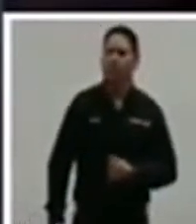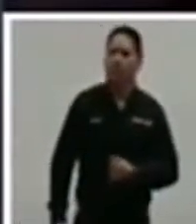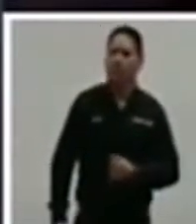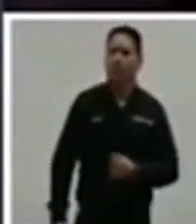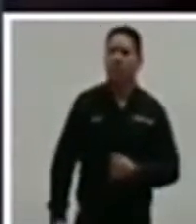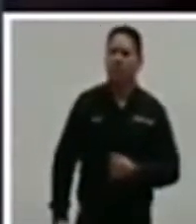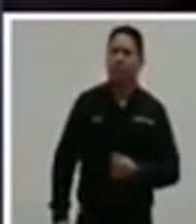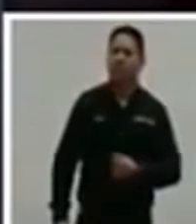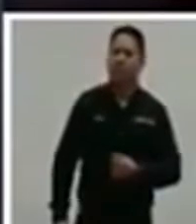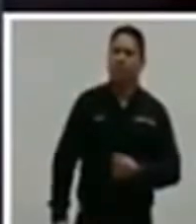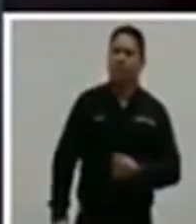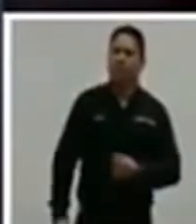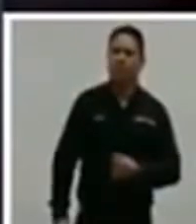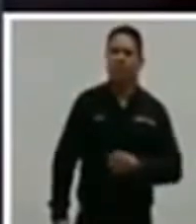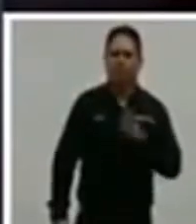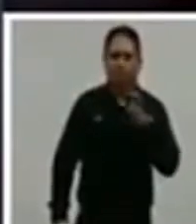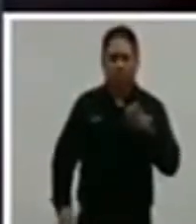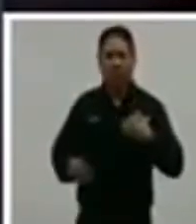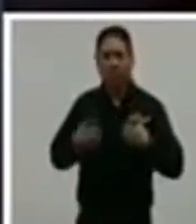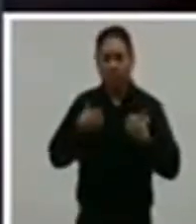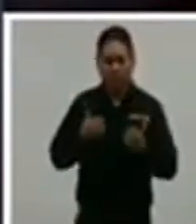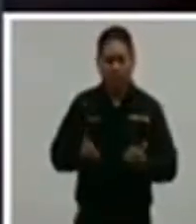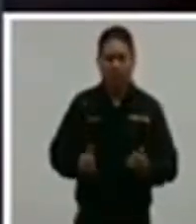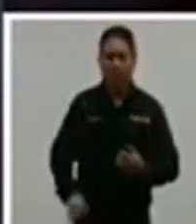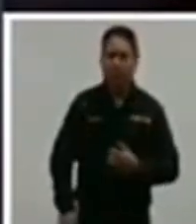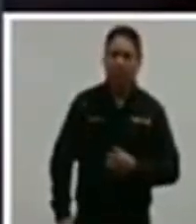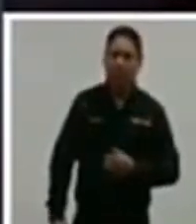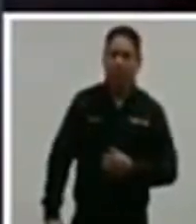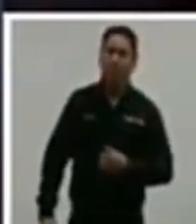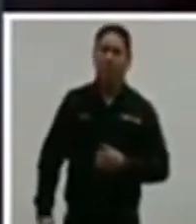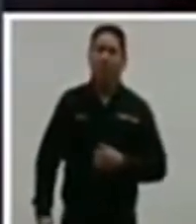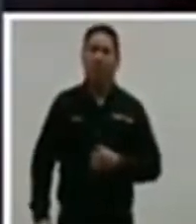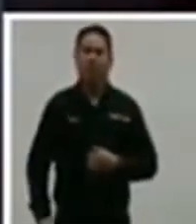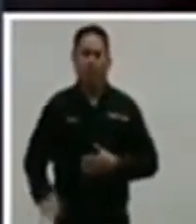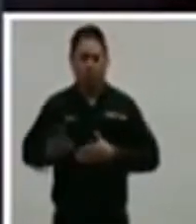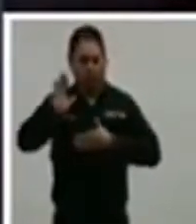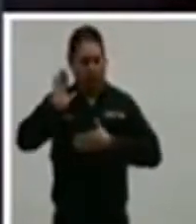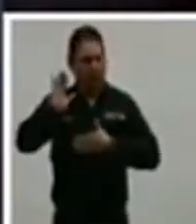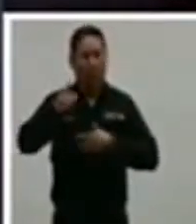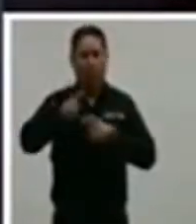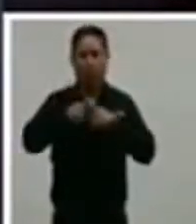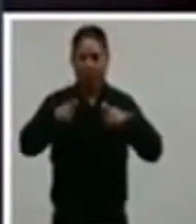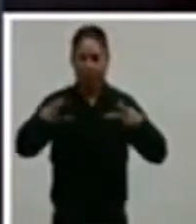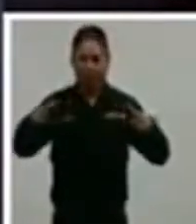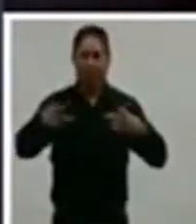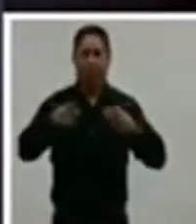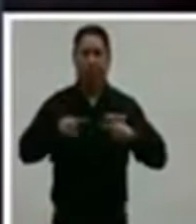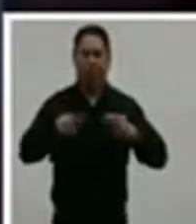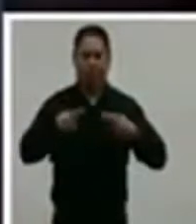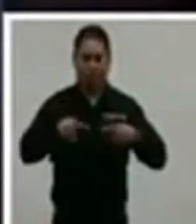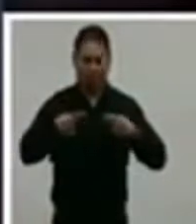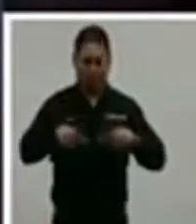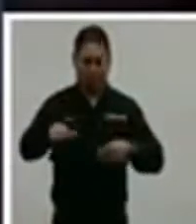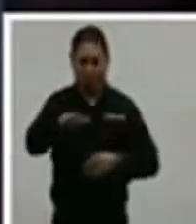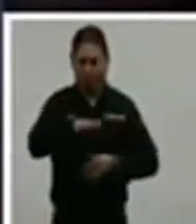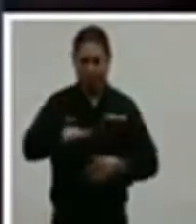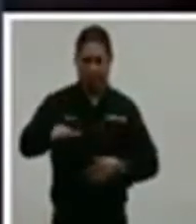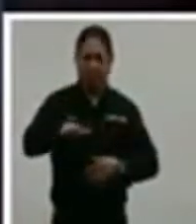por elección, porque entendemos que tienen un compromiso muy, muy grande con la ciudadanía y con todo su